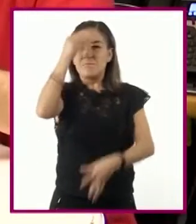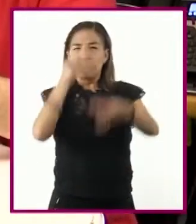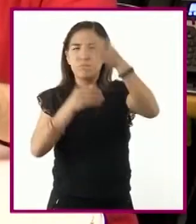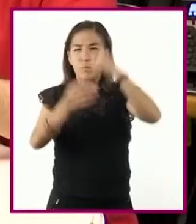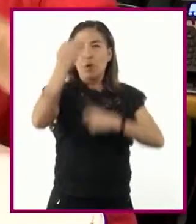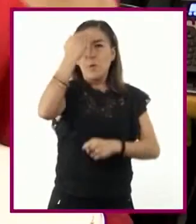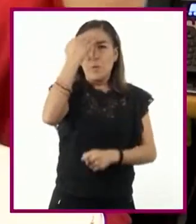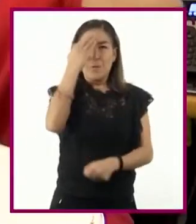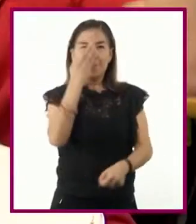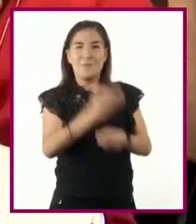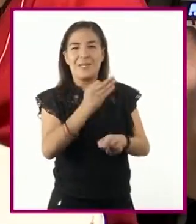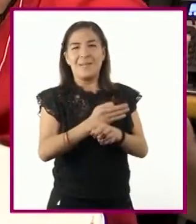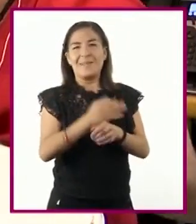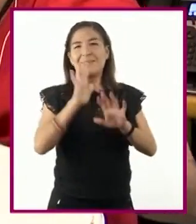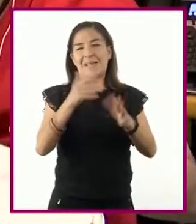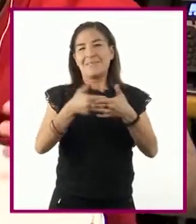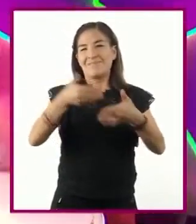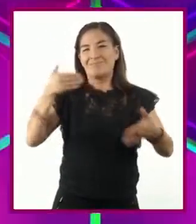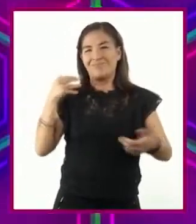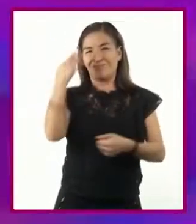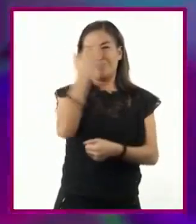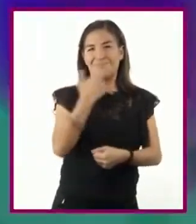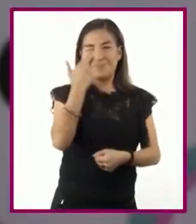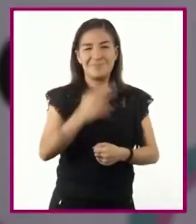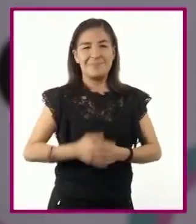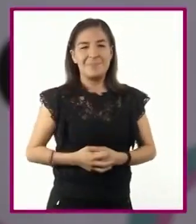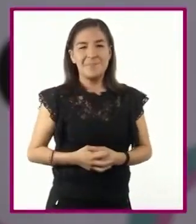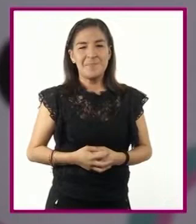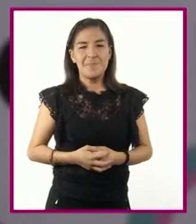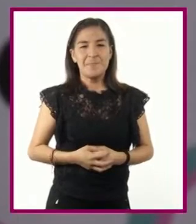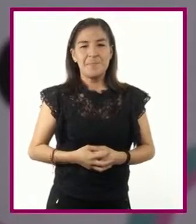que revisamos anteriormente.